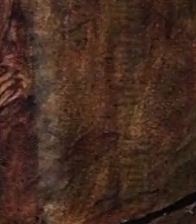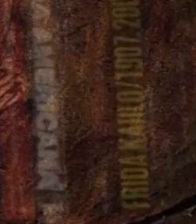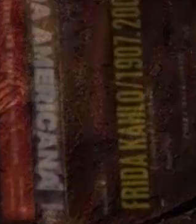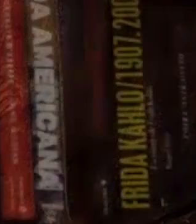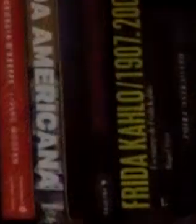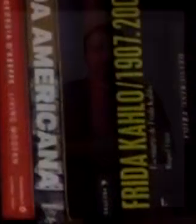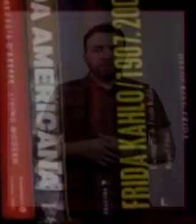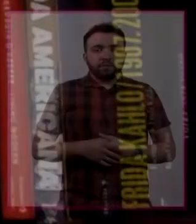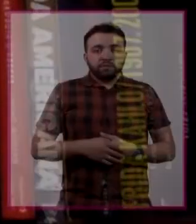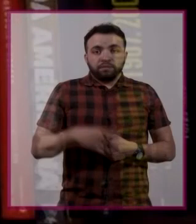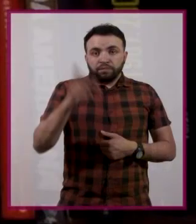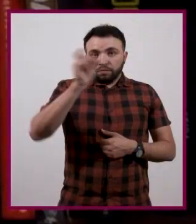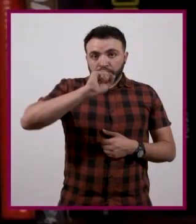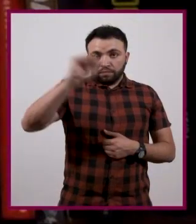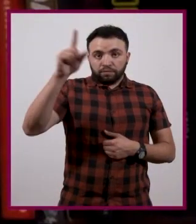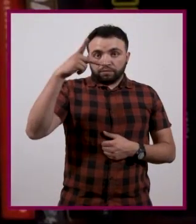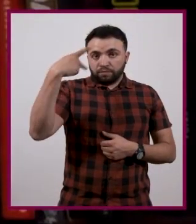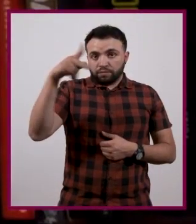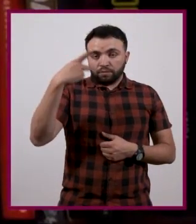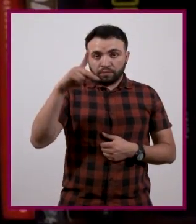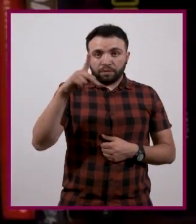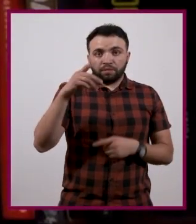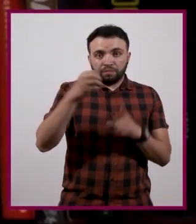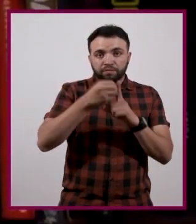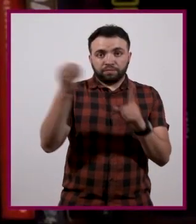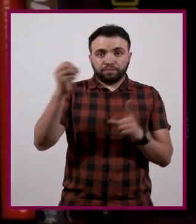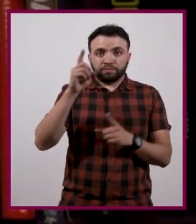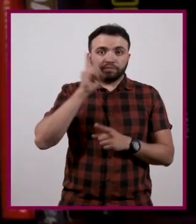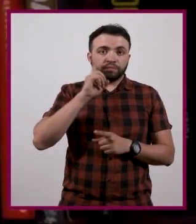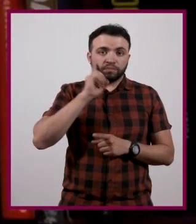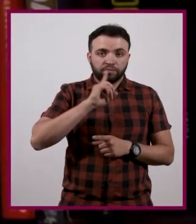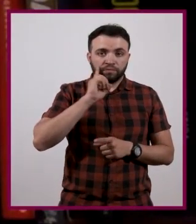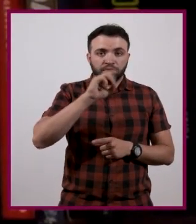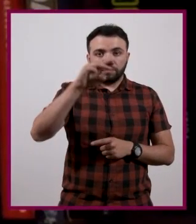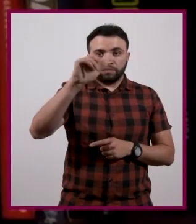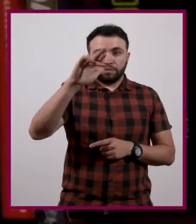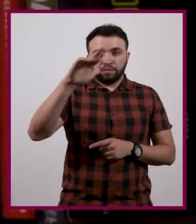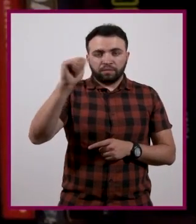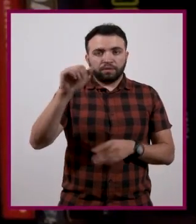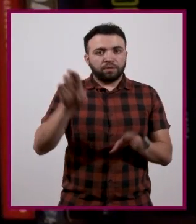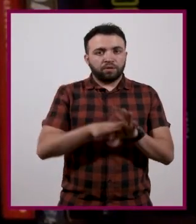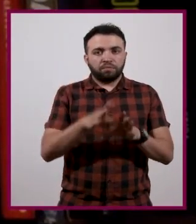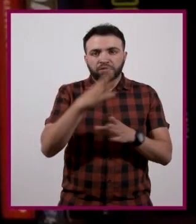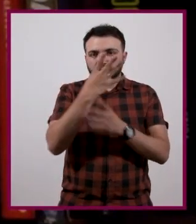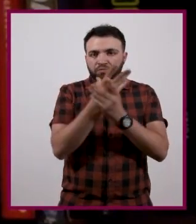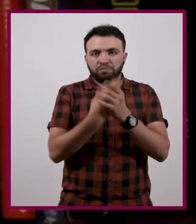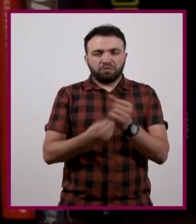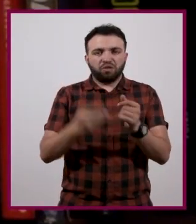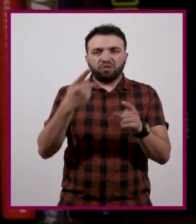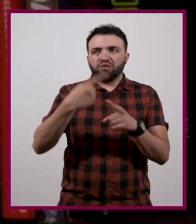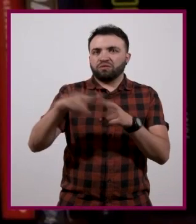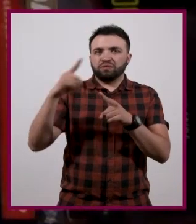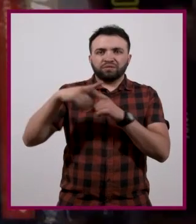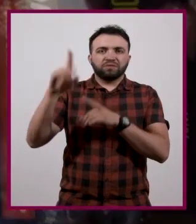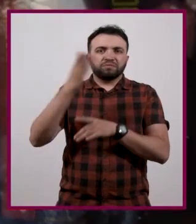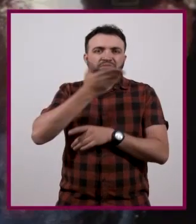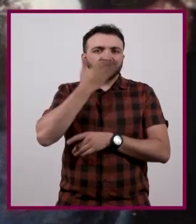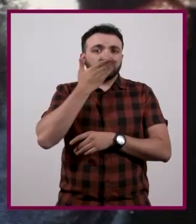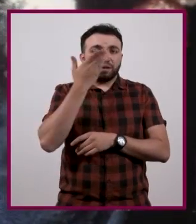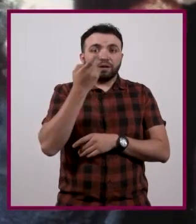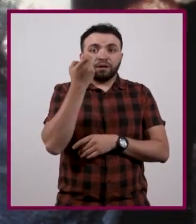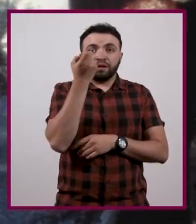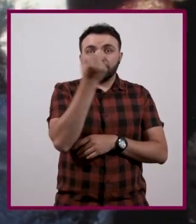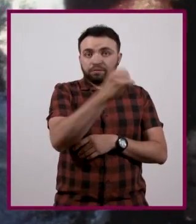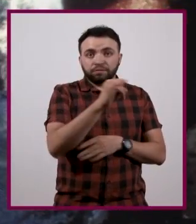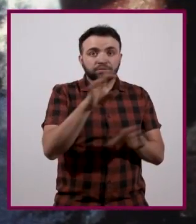La originalidad de la obra de Izquierdo escapa a toda clasificación y aún así es una figura